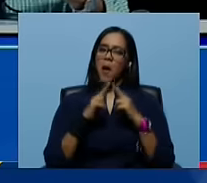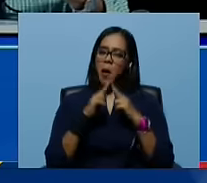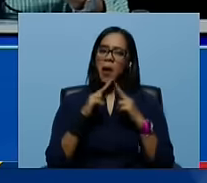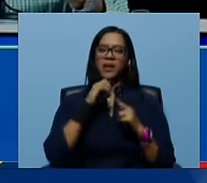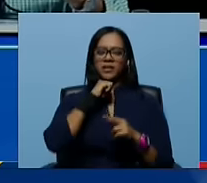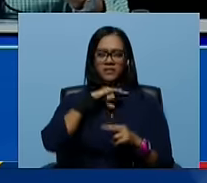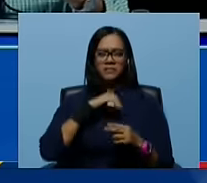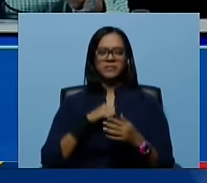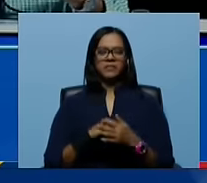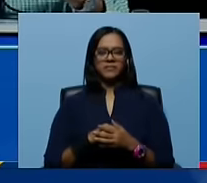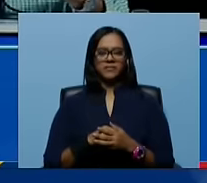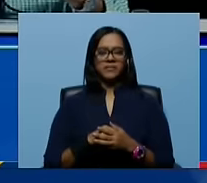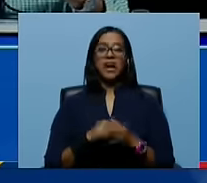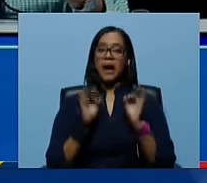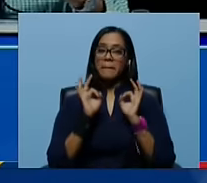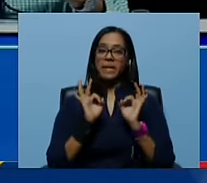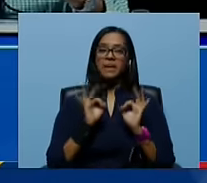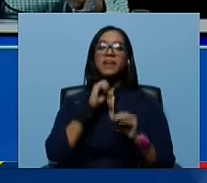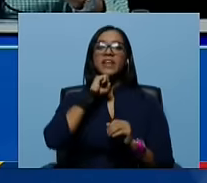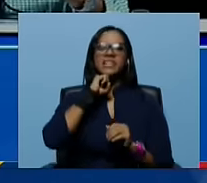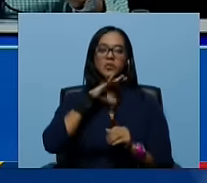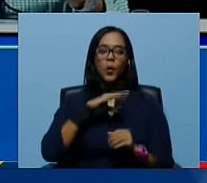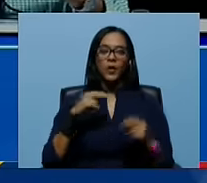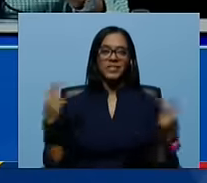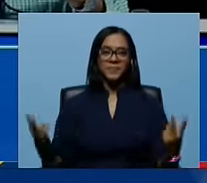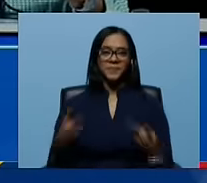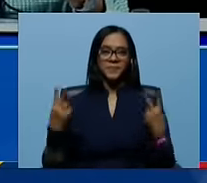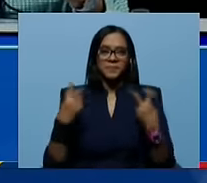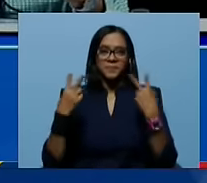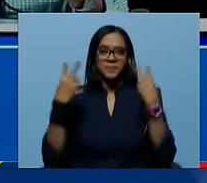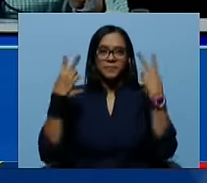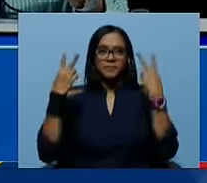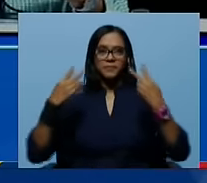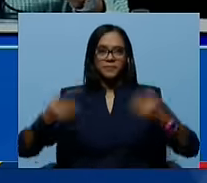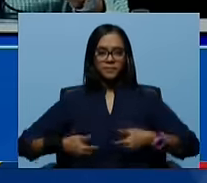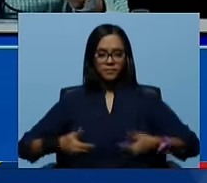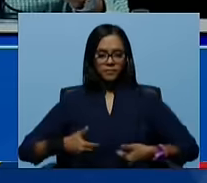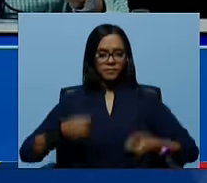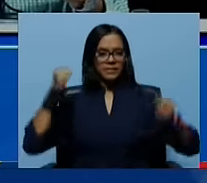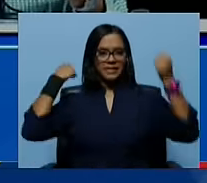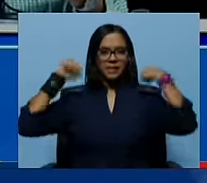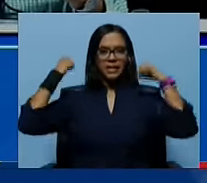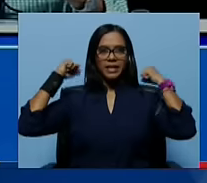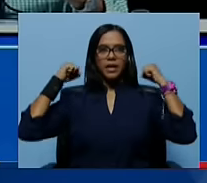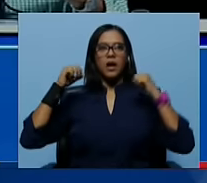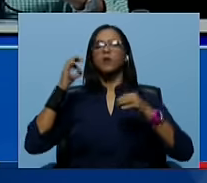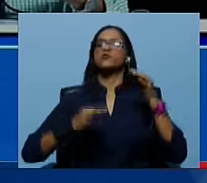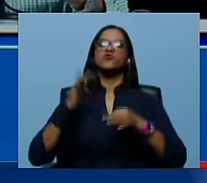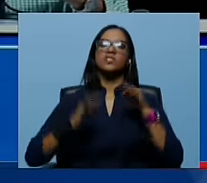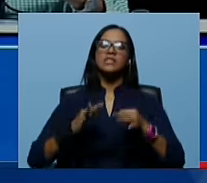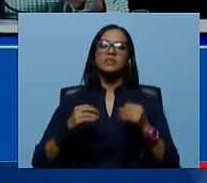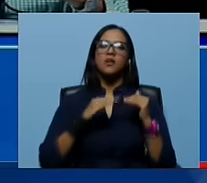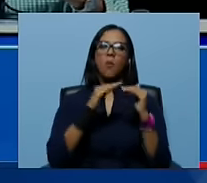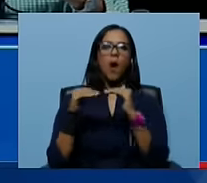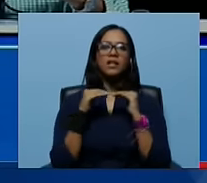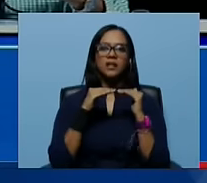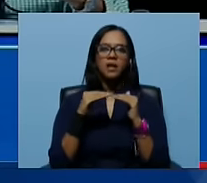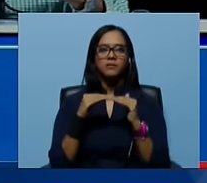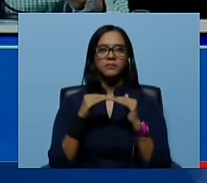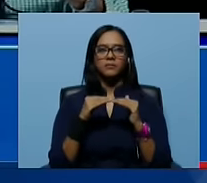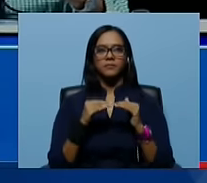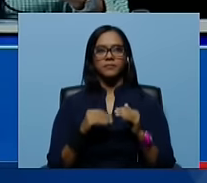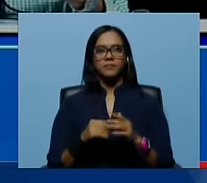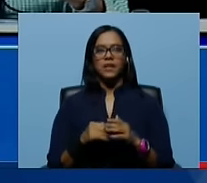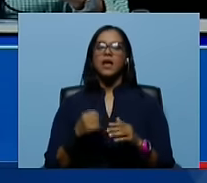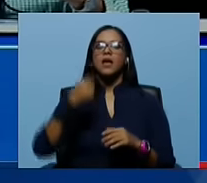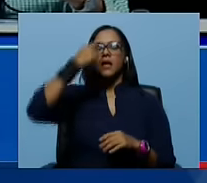historia, sobre todo una historia gloriosa de lucha, resistencia, rebeldía, justicia, igualdad. Es